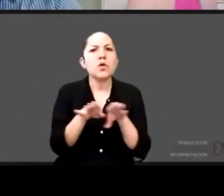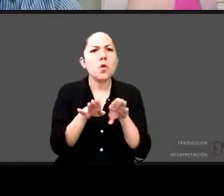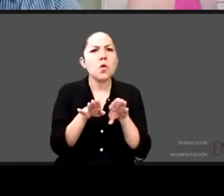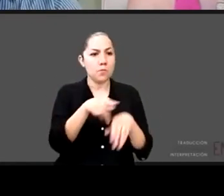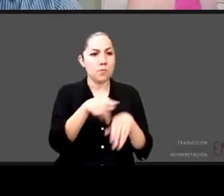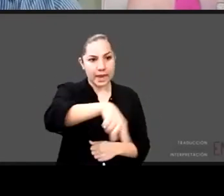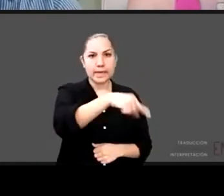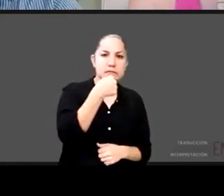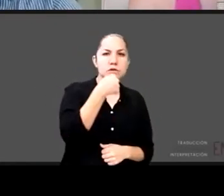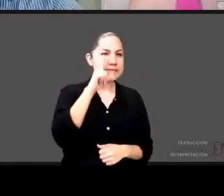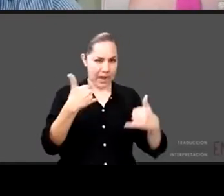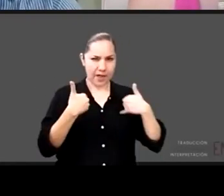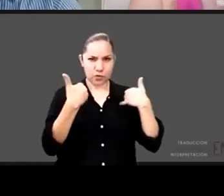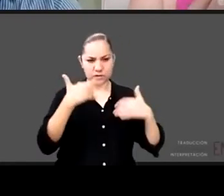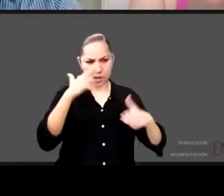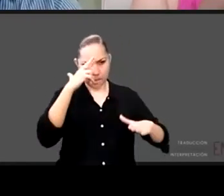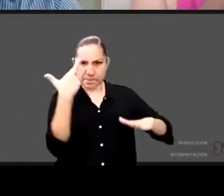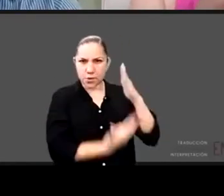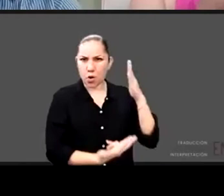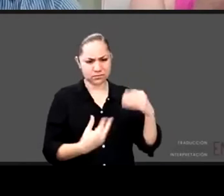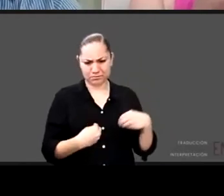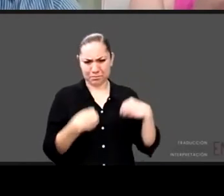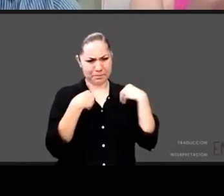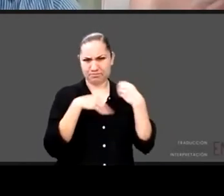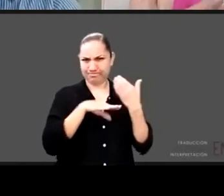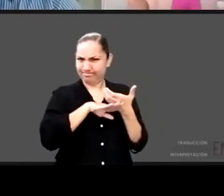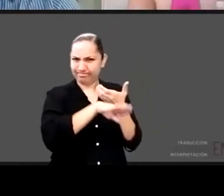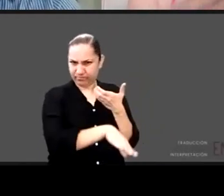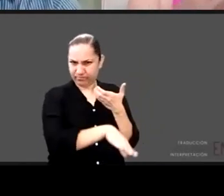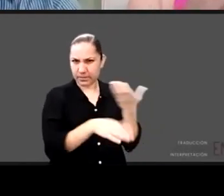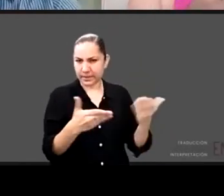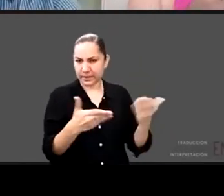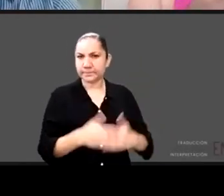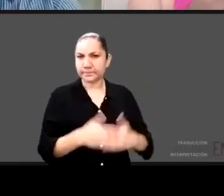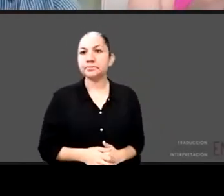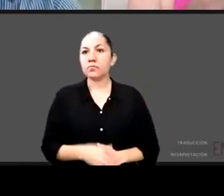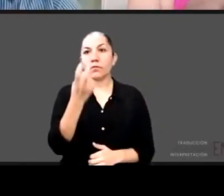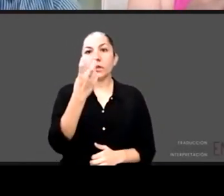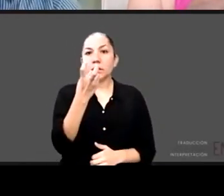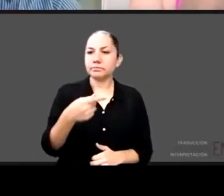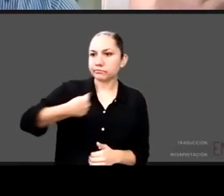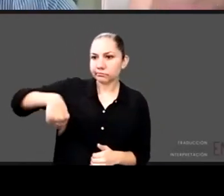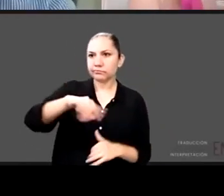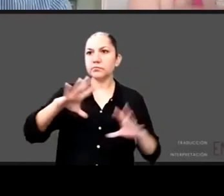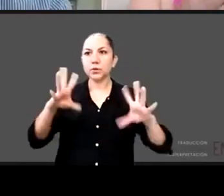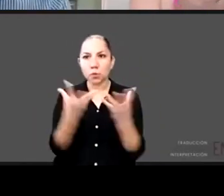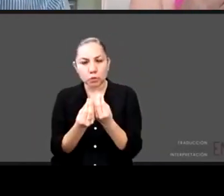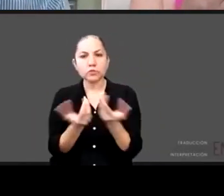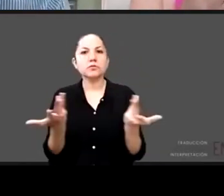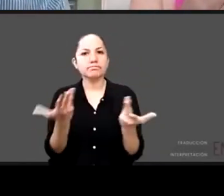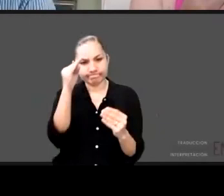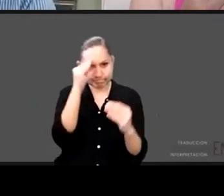adolescentes una vida libre de violencia. Entonces, la invitación es pensar juntos y juntas cómo le hacemos